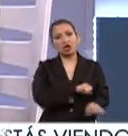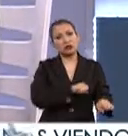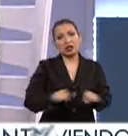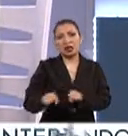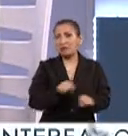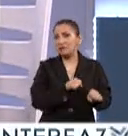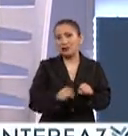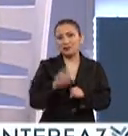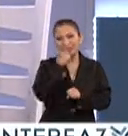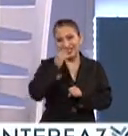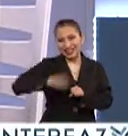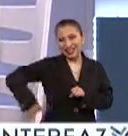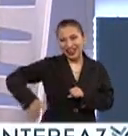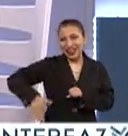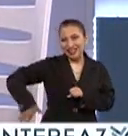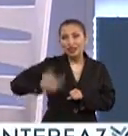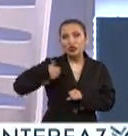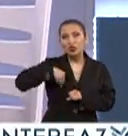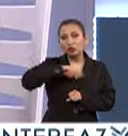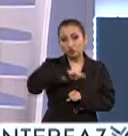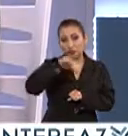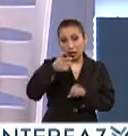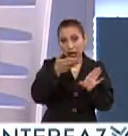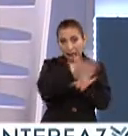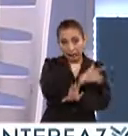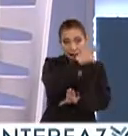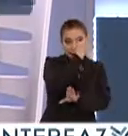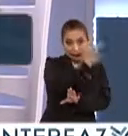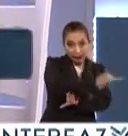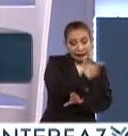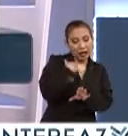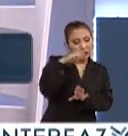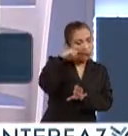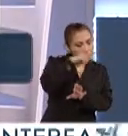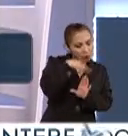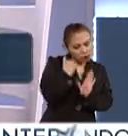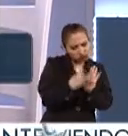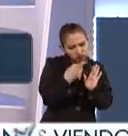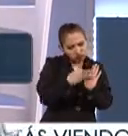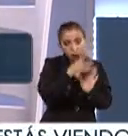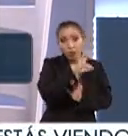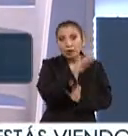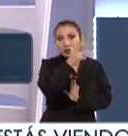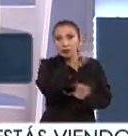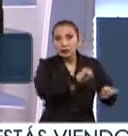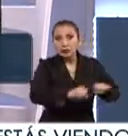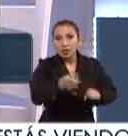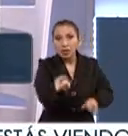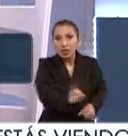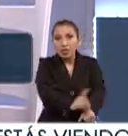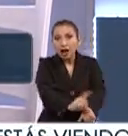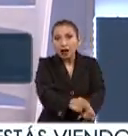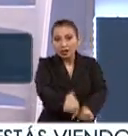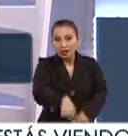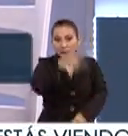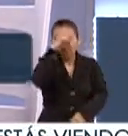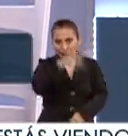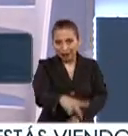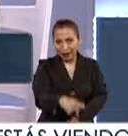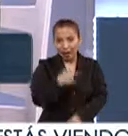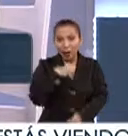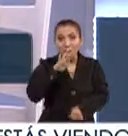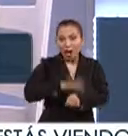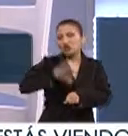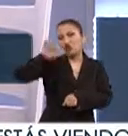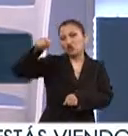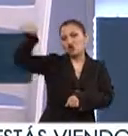temblando. Como mencioné hace rato, nosotros antes del 7 estábamos registrando un promedio de 47 sismos en territorio nacional, más